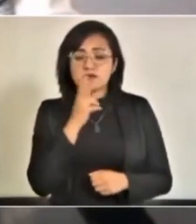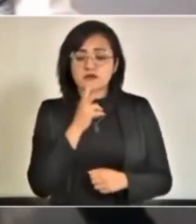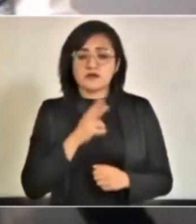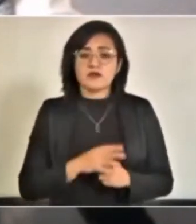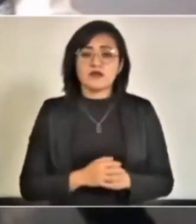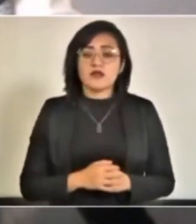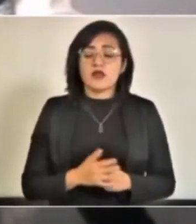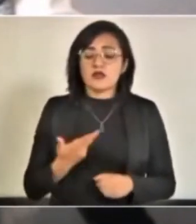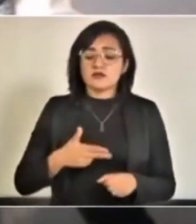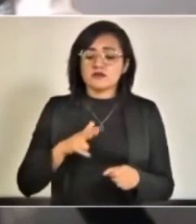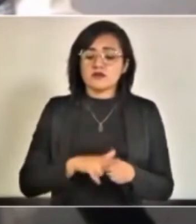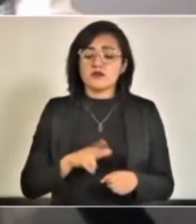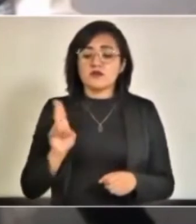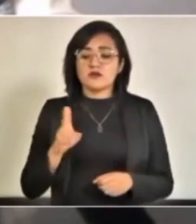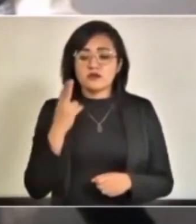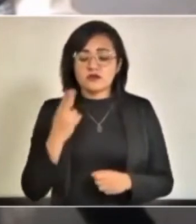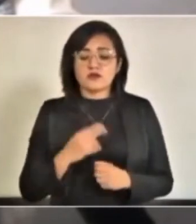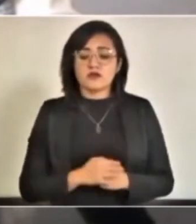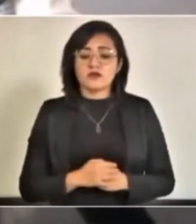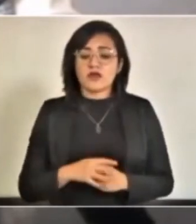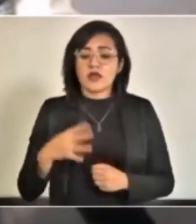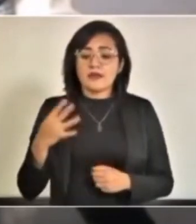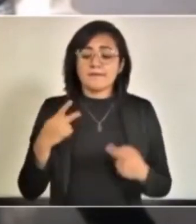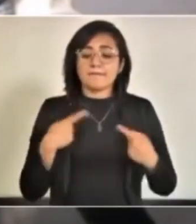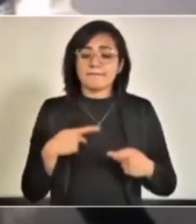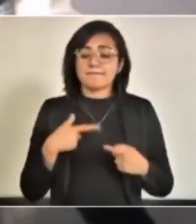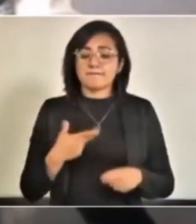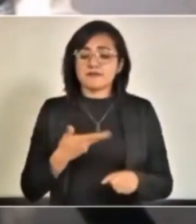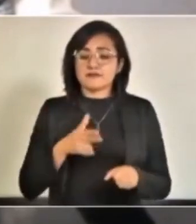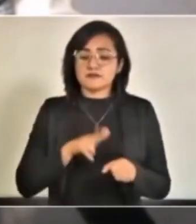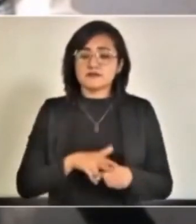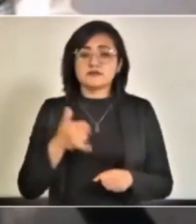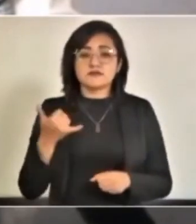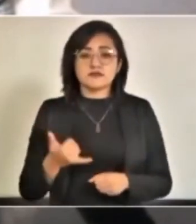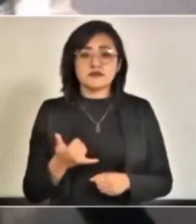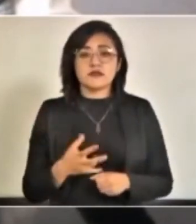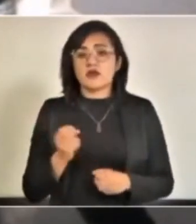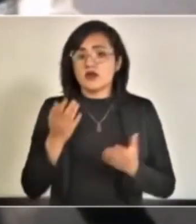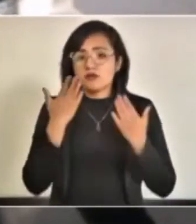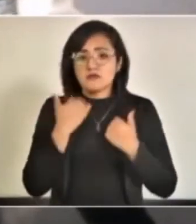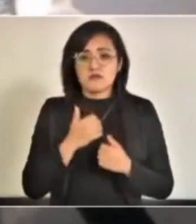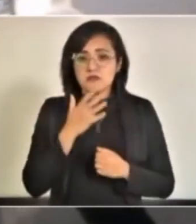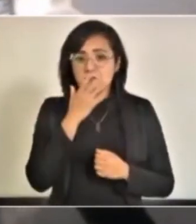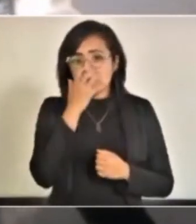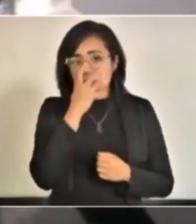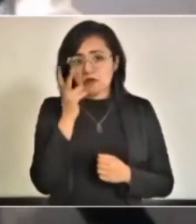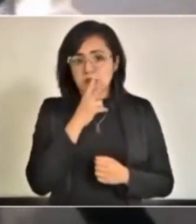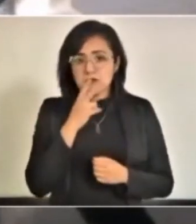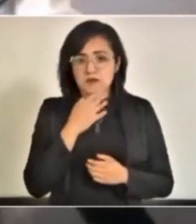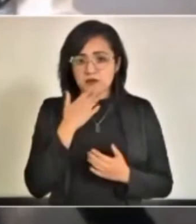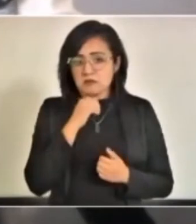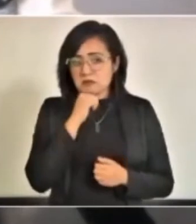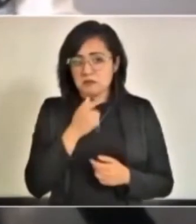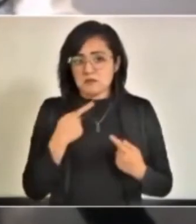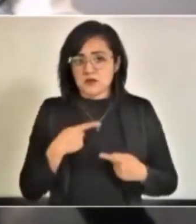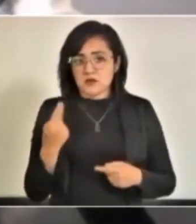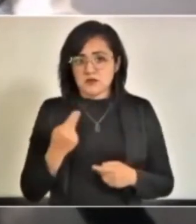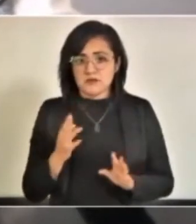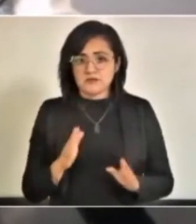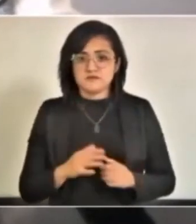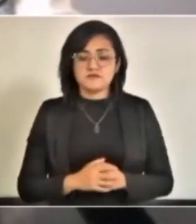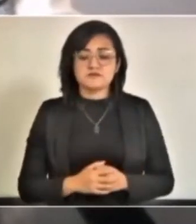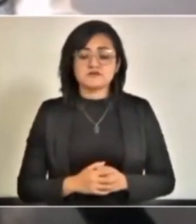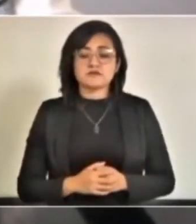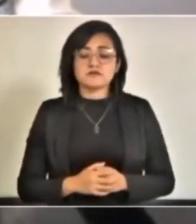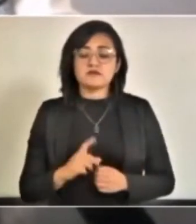el hospital universitario 14 pacientes y no tienen pacientes con ventilador